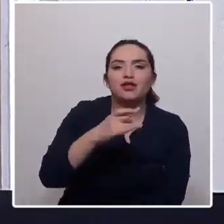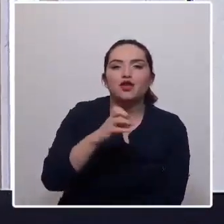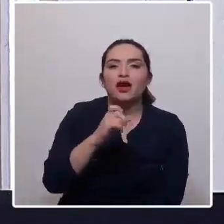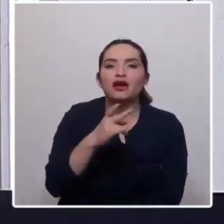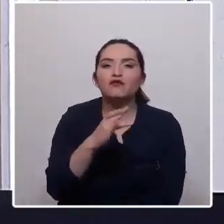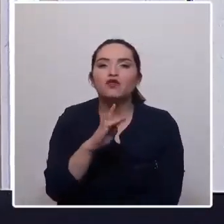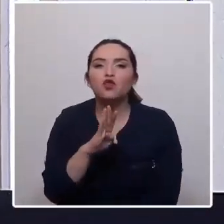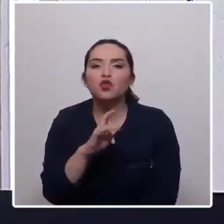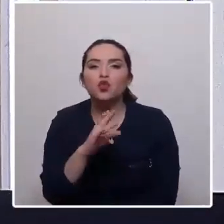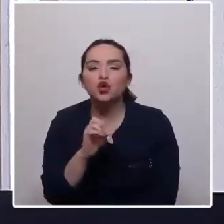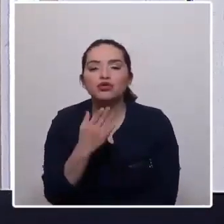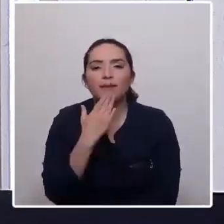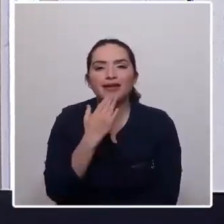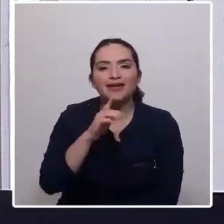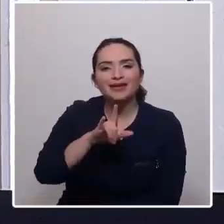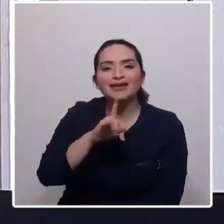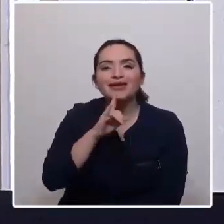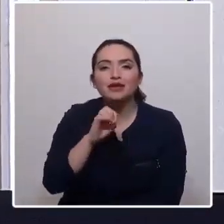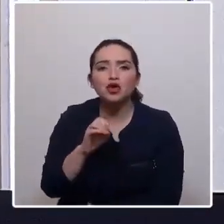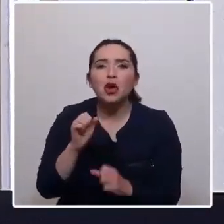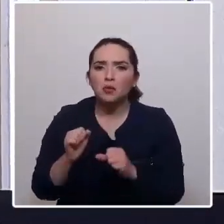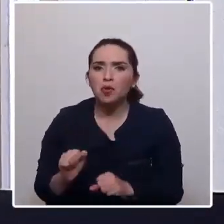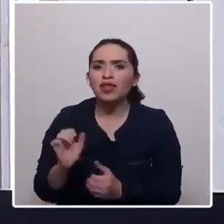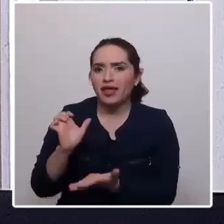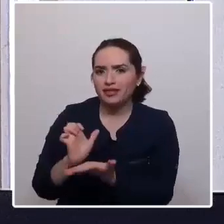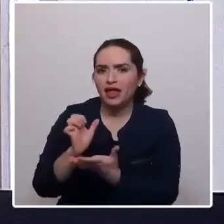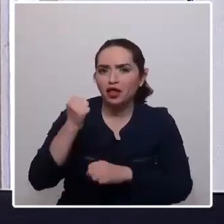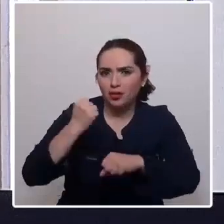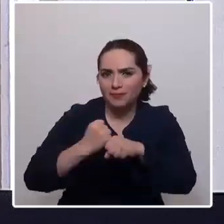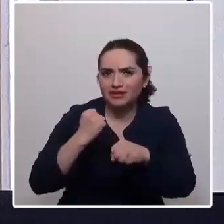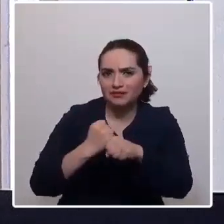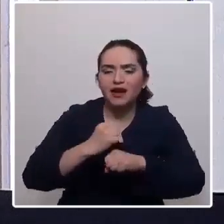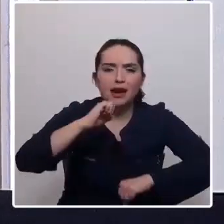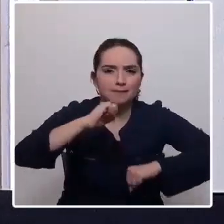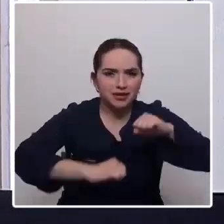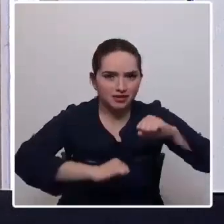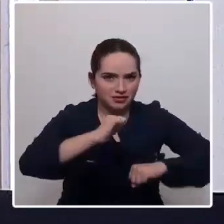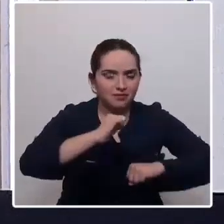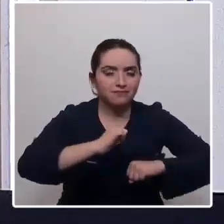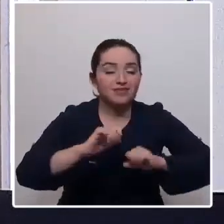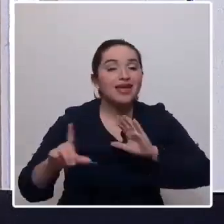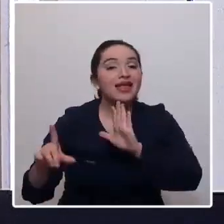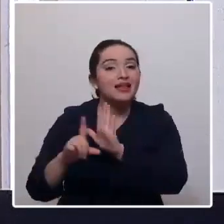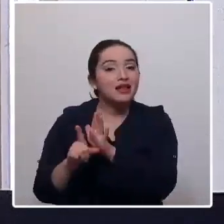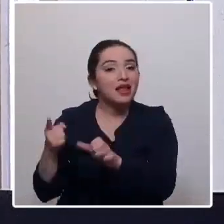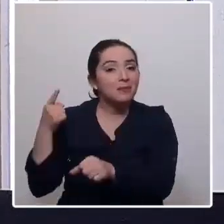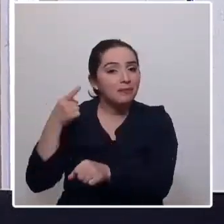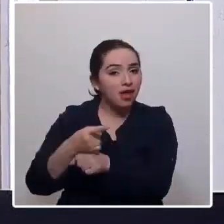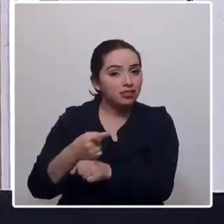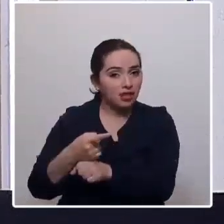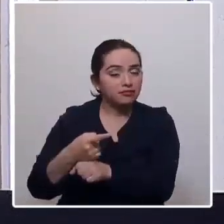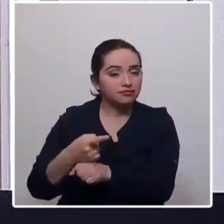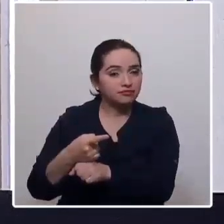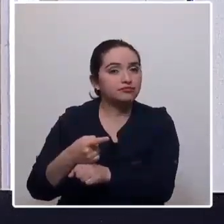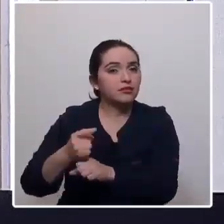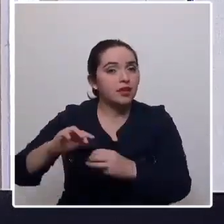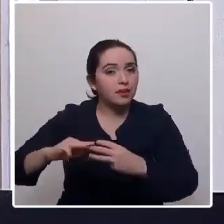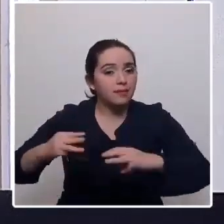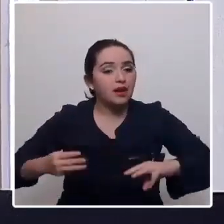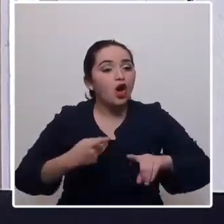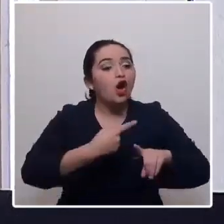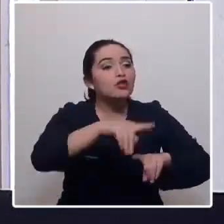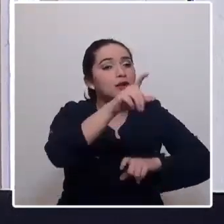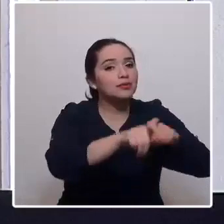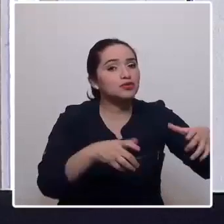que podrán ser explotados por el Estado y sus empresas, debiendo la ley determinar un mecanismo para entregárselo eventualmente a terceros que,